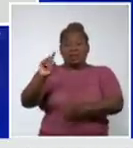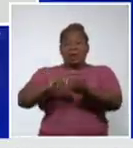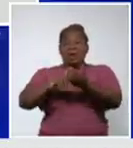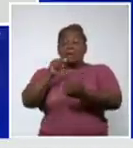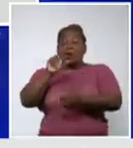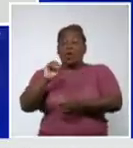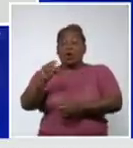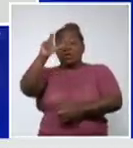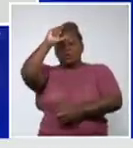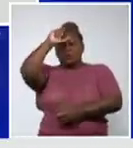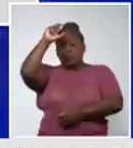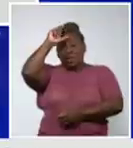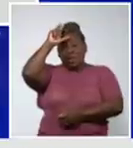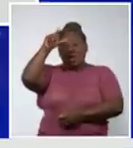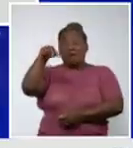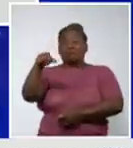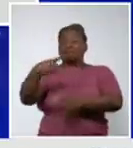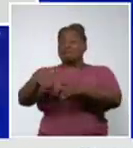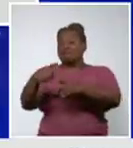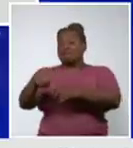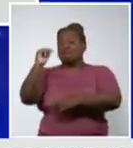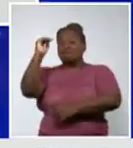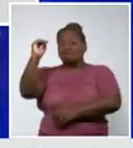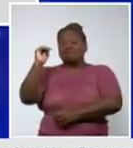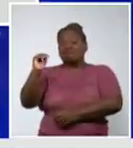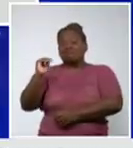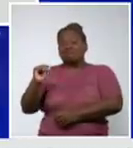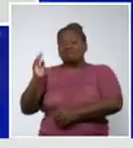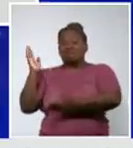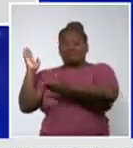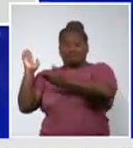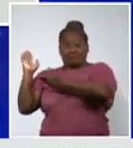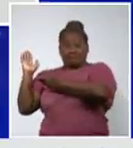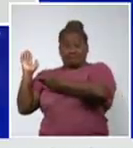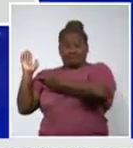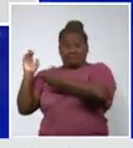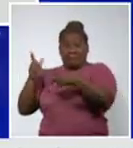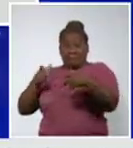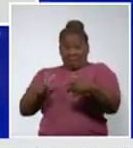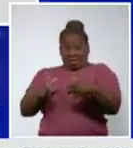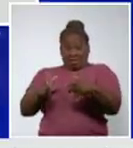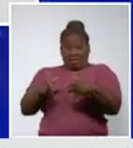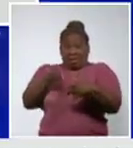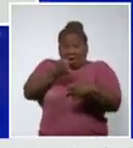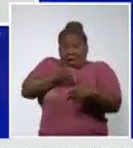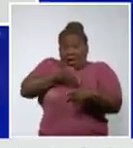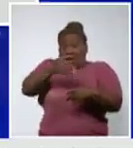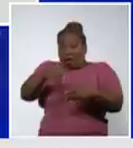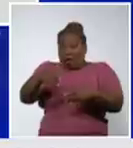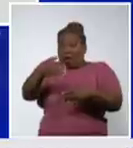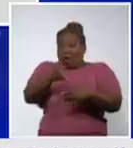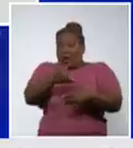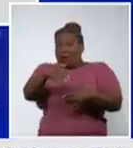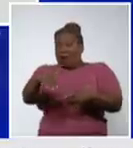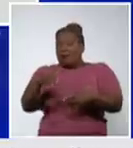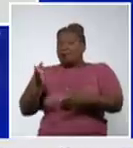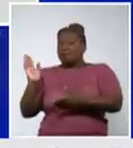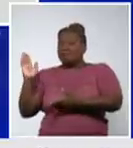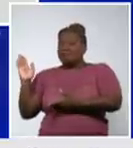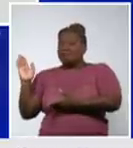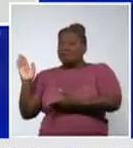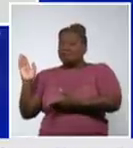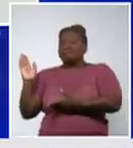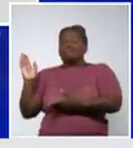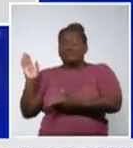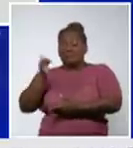Turquía, Ucrania, así. Pero ustedes ven por qué, con mucha razón, se plantea